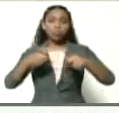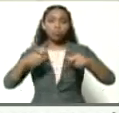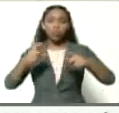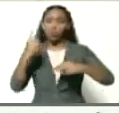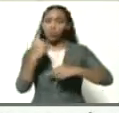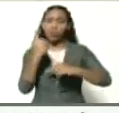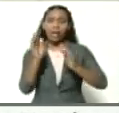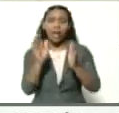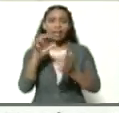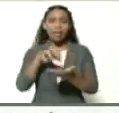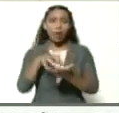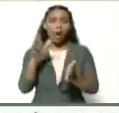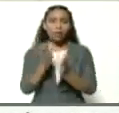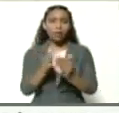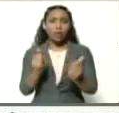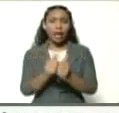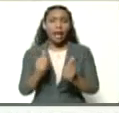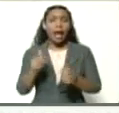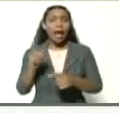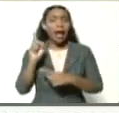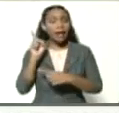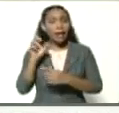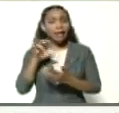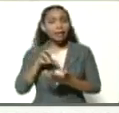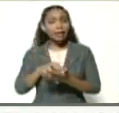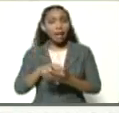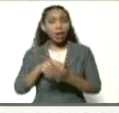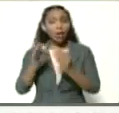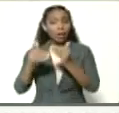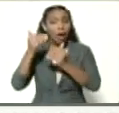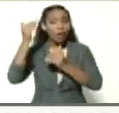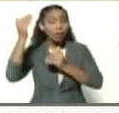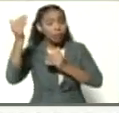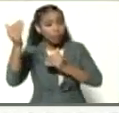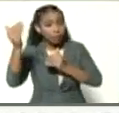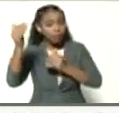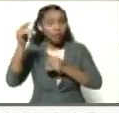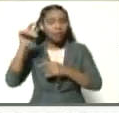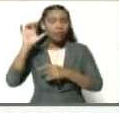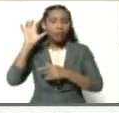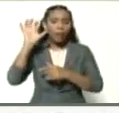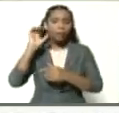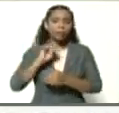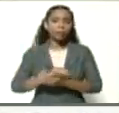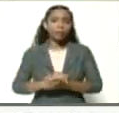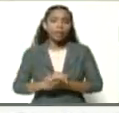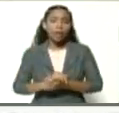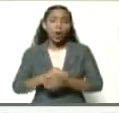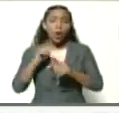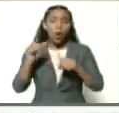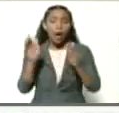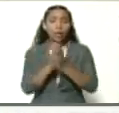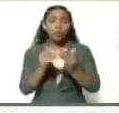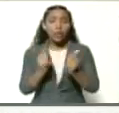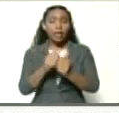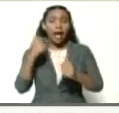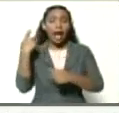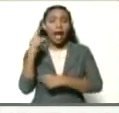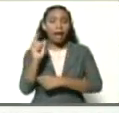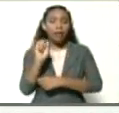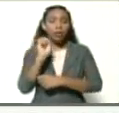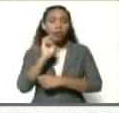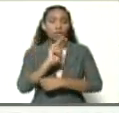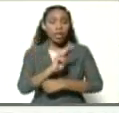solamente en el estado Anzoátegui, sino en los estados del oriente del país. Bueno, Anzoátegui hoy registra